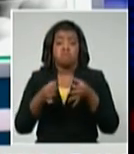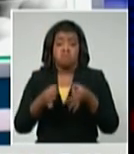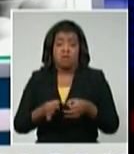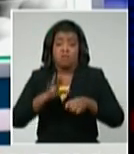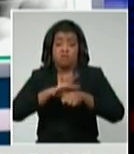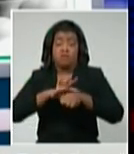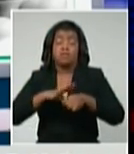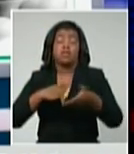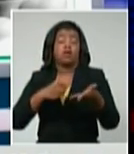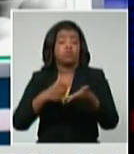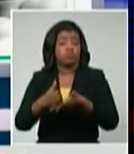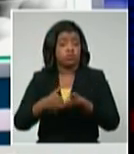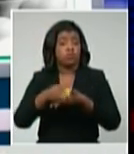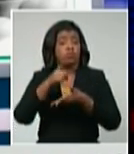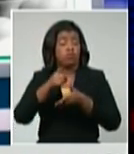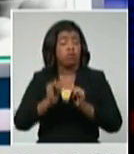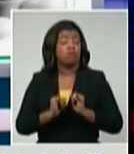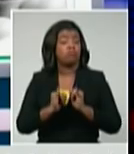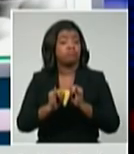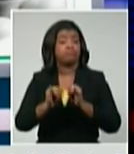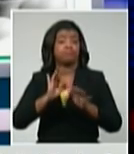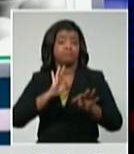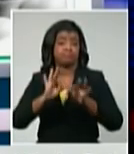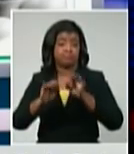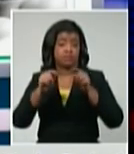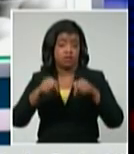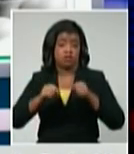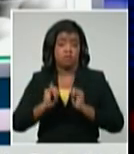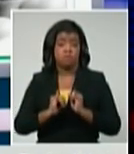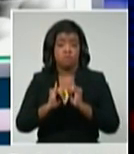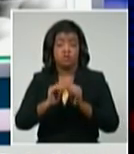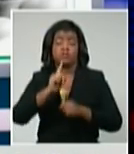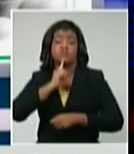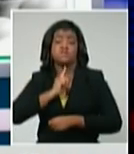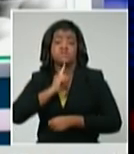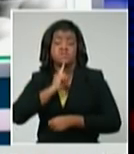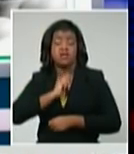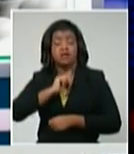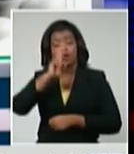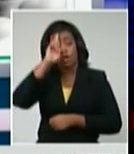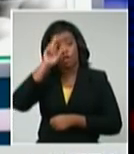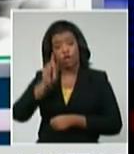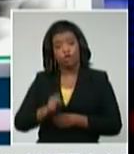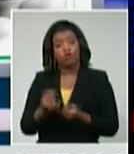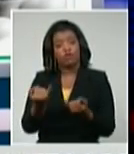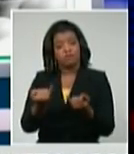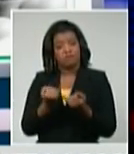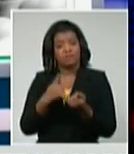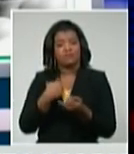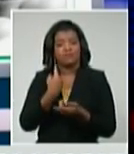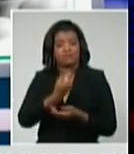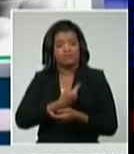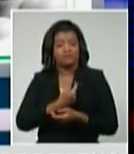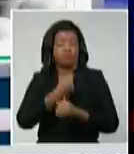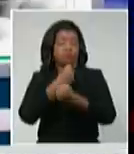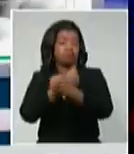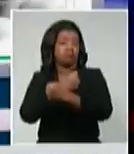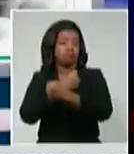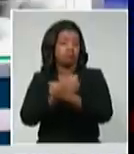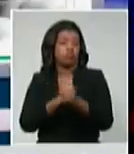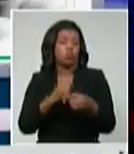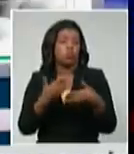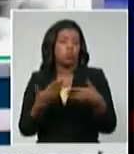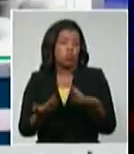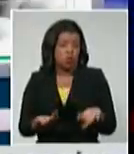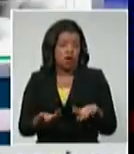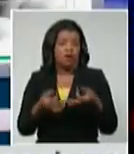Ha alertado en este espacio habitual de viernes ya el doctor Francisco Durán sobre los peligros, los riesgos